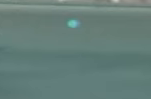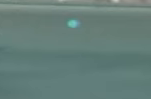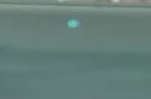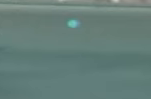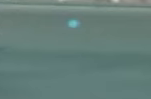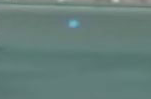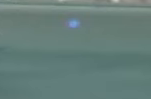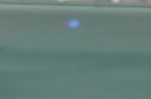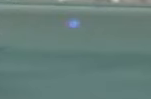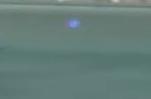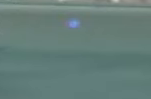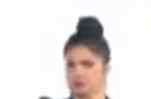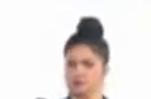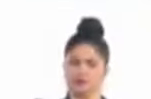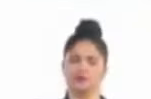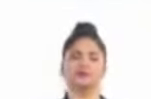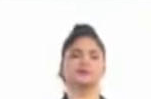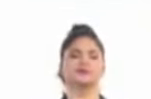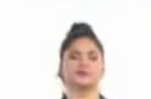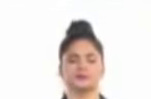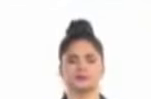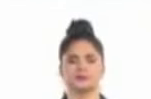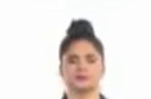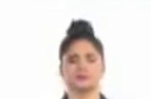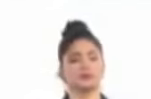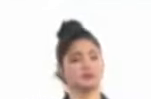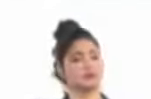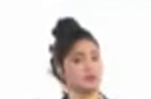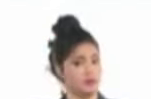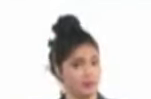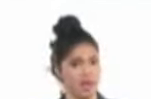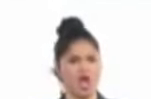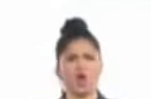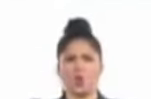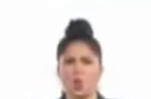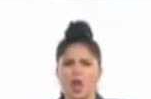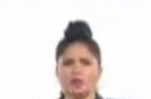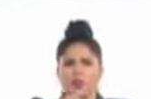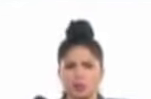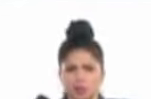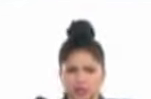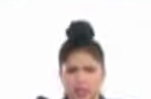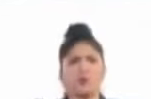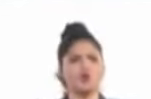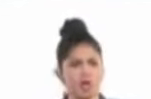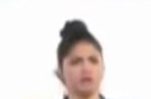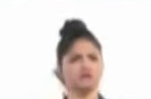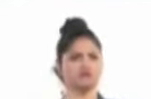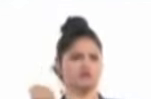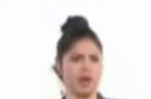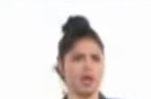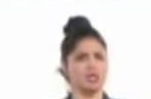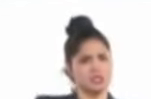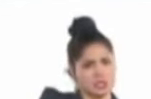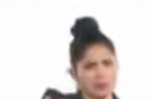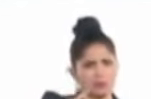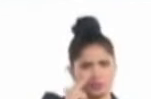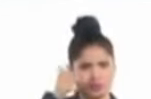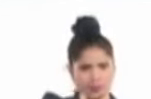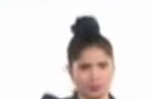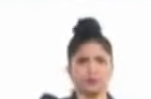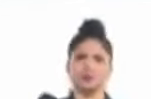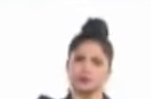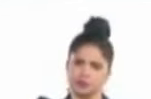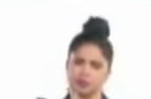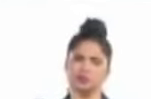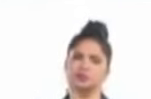decrecimiento en la economía del país. Se informará oportunamente cuando las condiciones estén creadas para implementar la